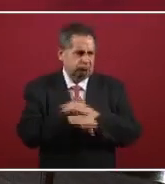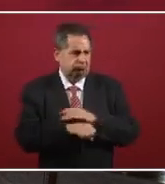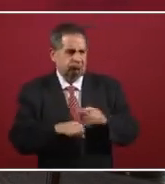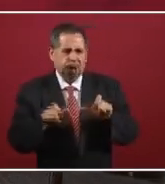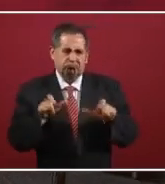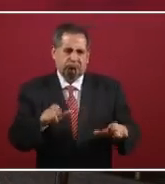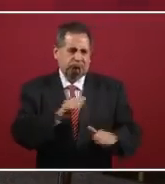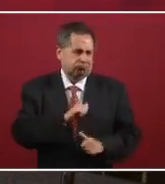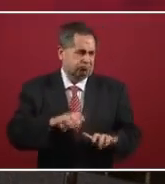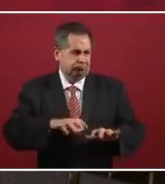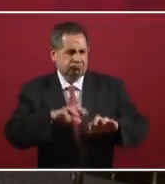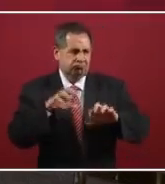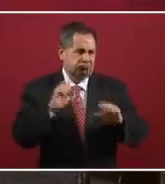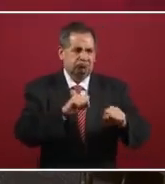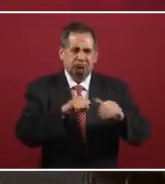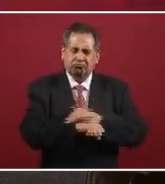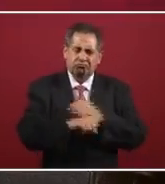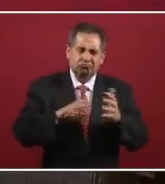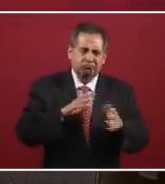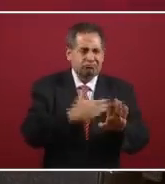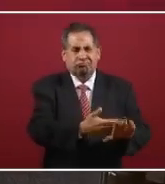militar en contra de ellos.